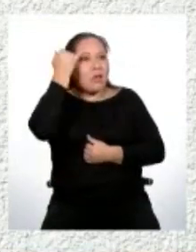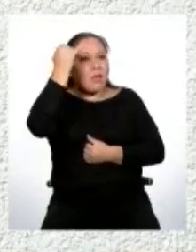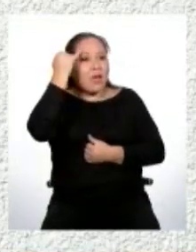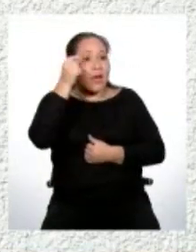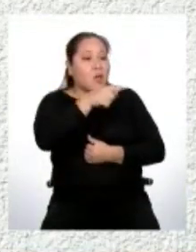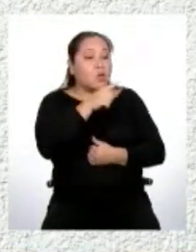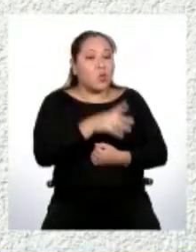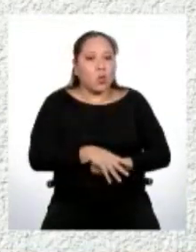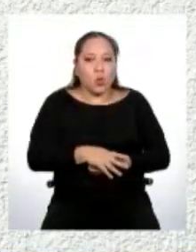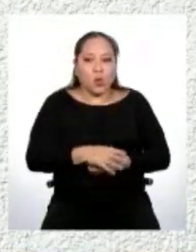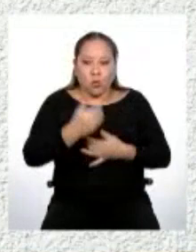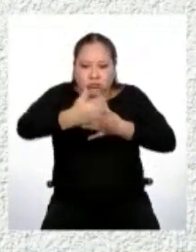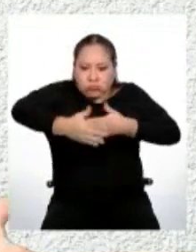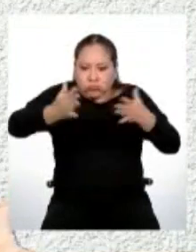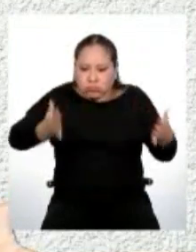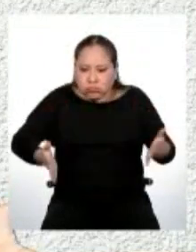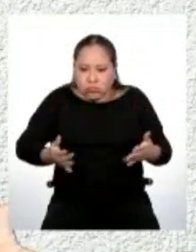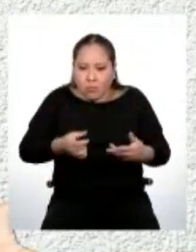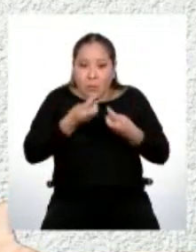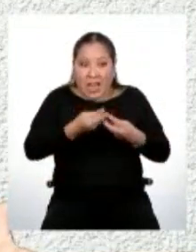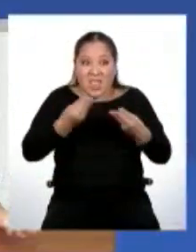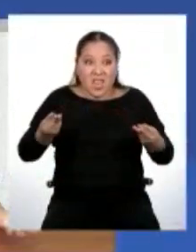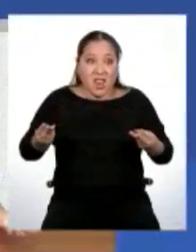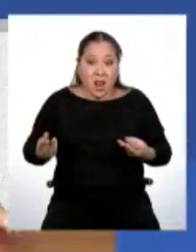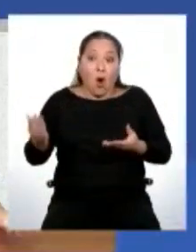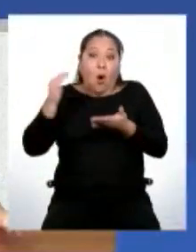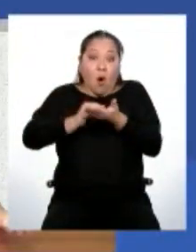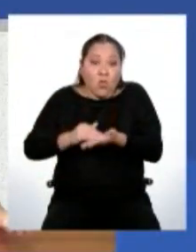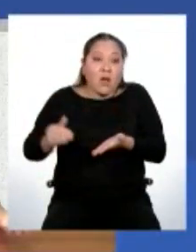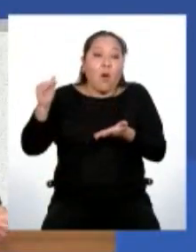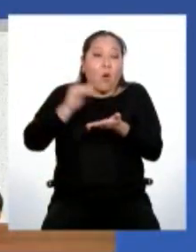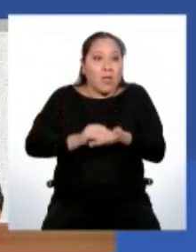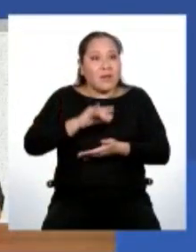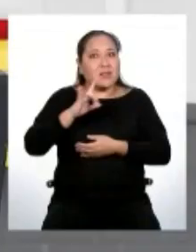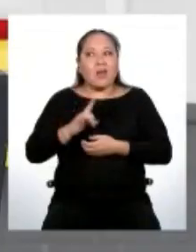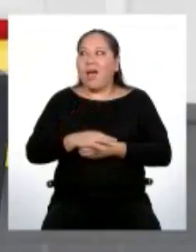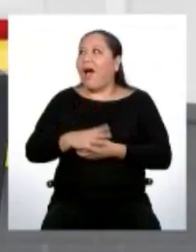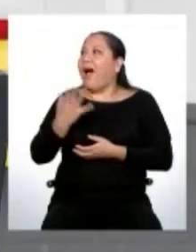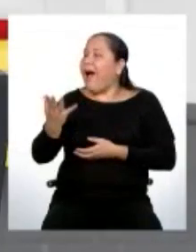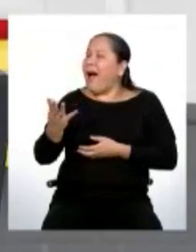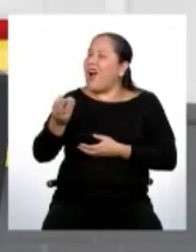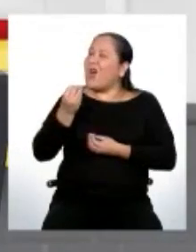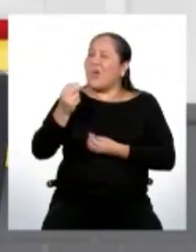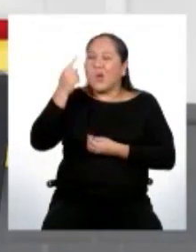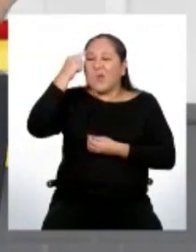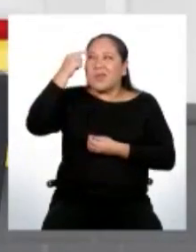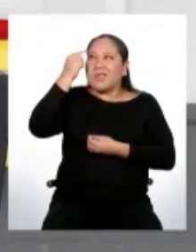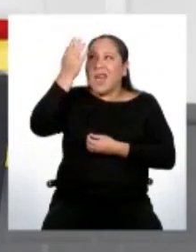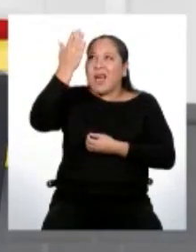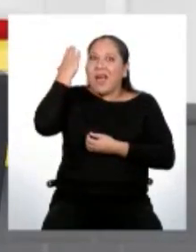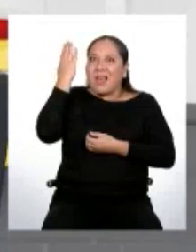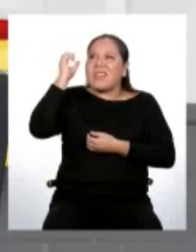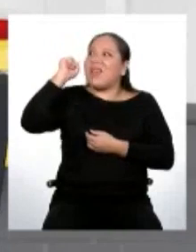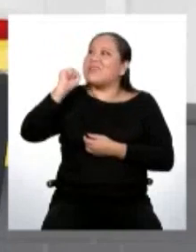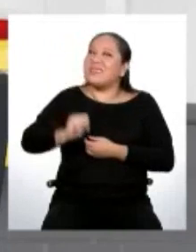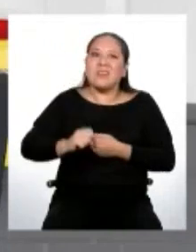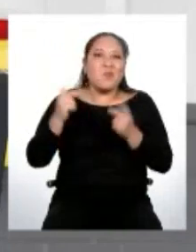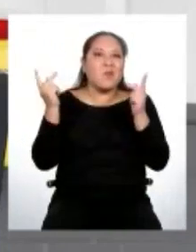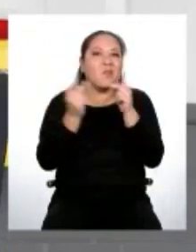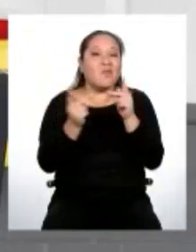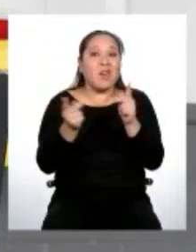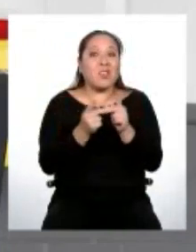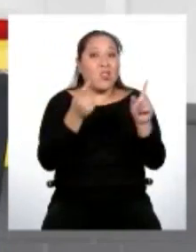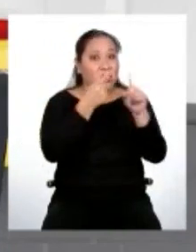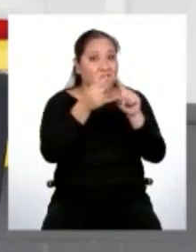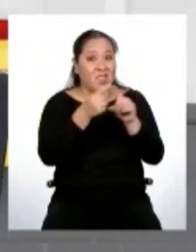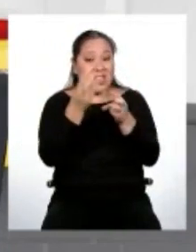escenografía sea con material reusado. Tendría sentido. ¿Cómo no lo pensé antes? Perfecto. Entonces, utilizar